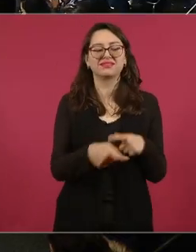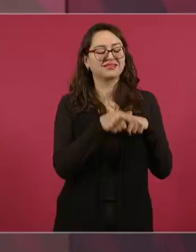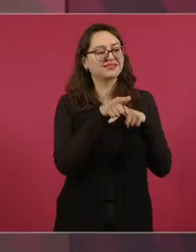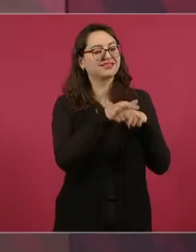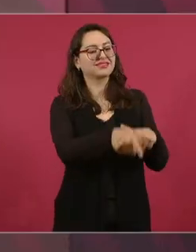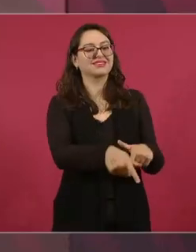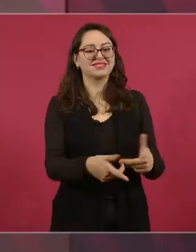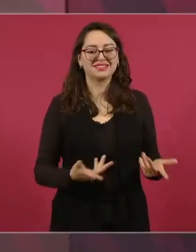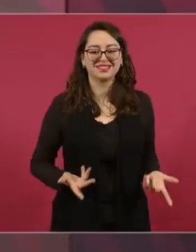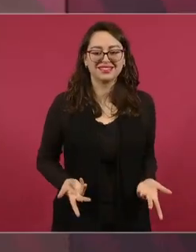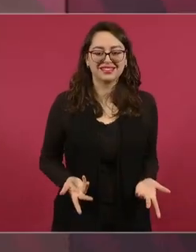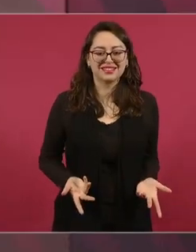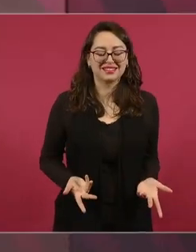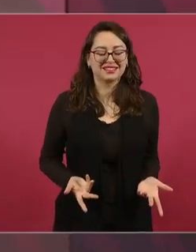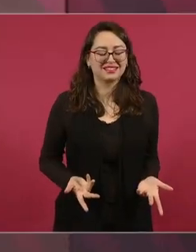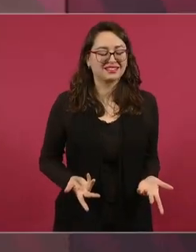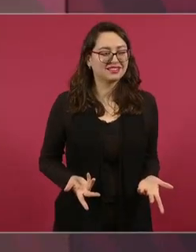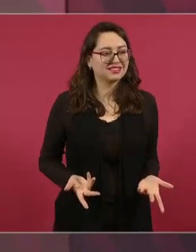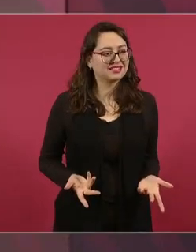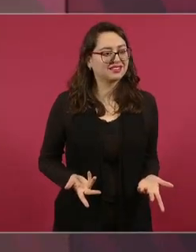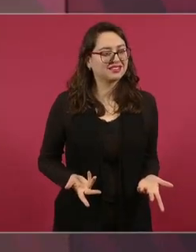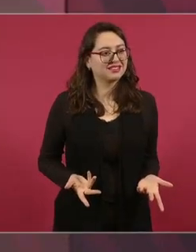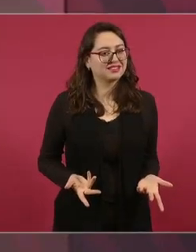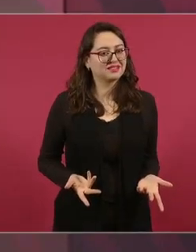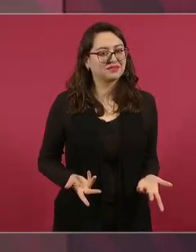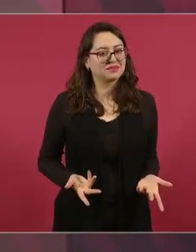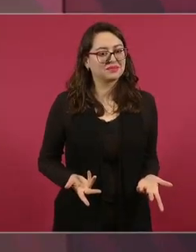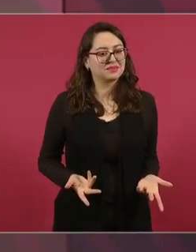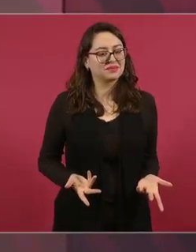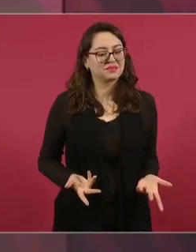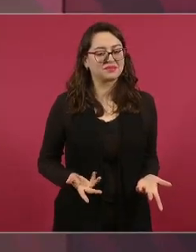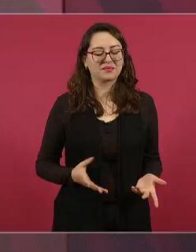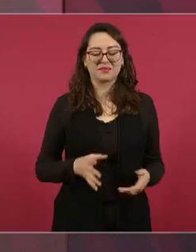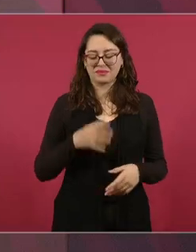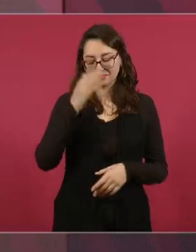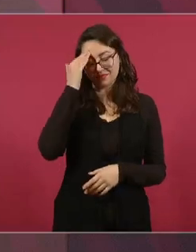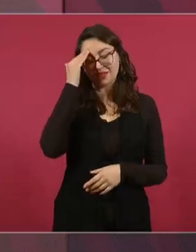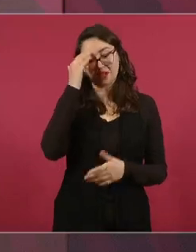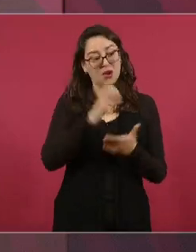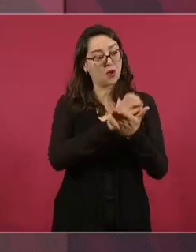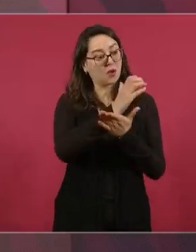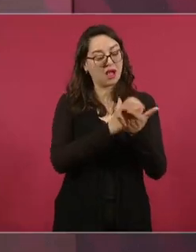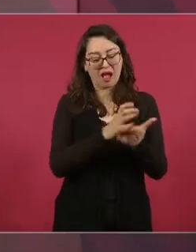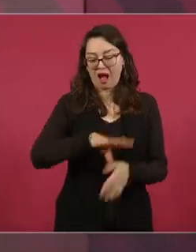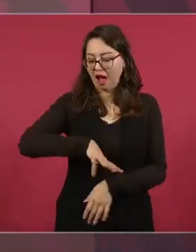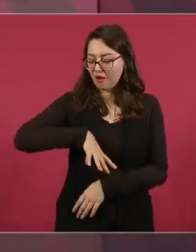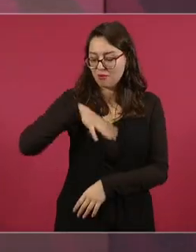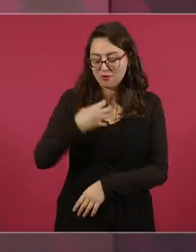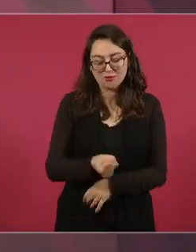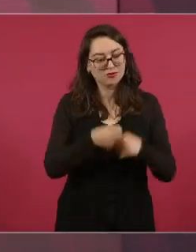en contra del interés público, contratos leoninos. ¿Saben cuándo me enteré